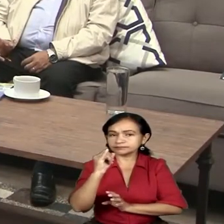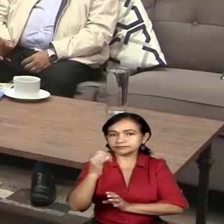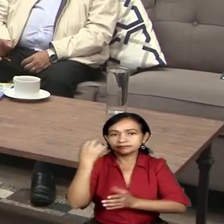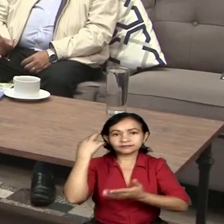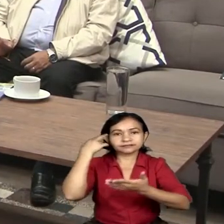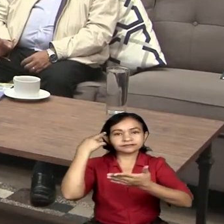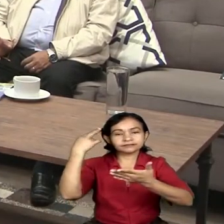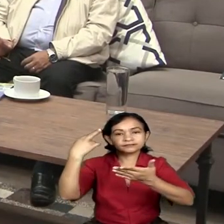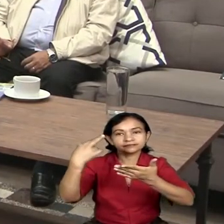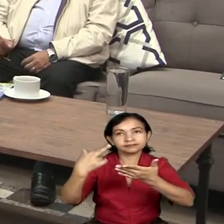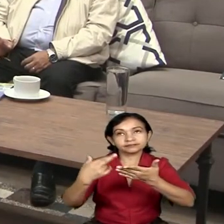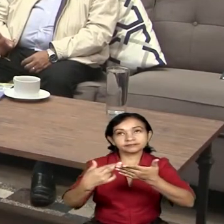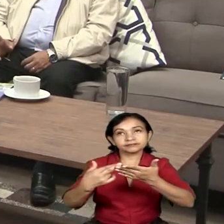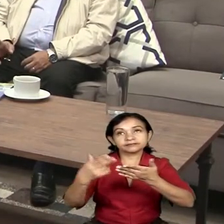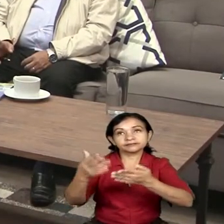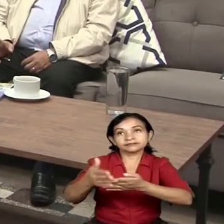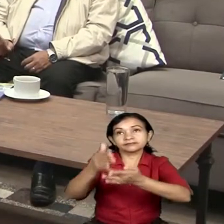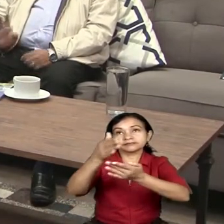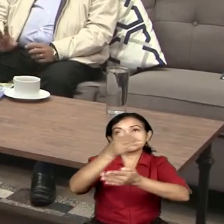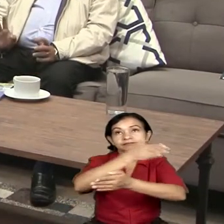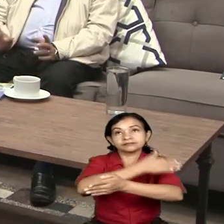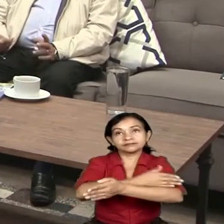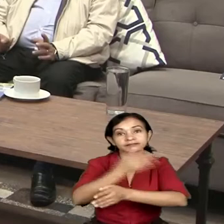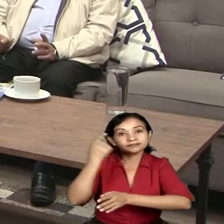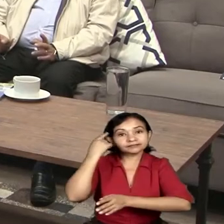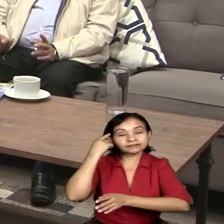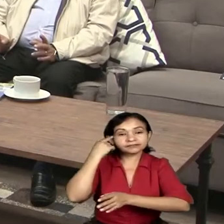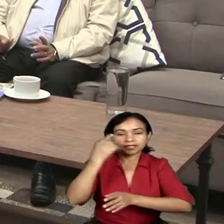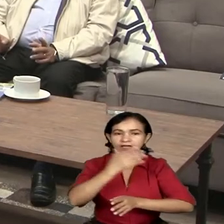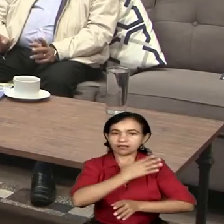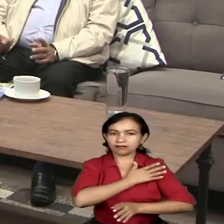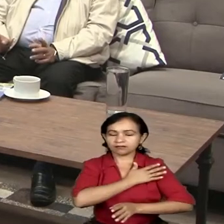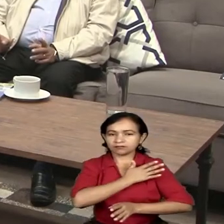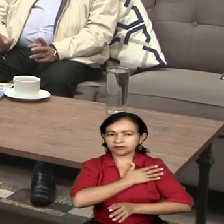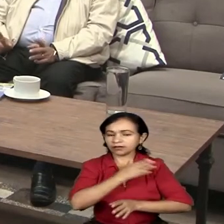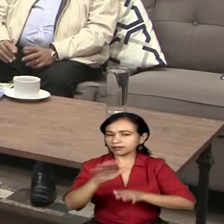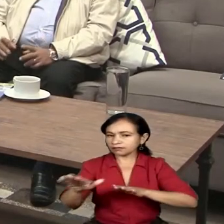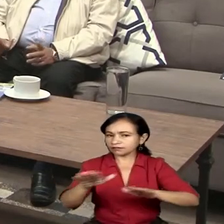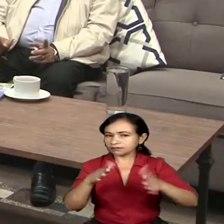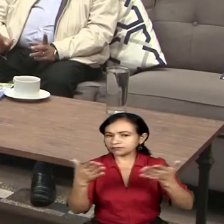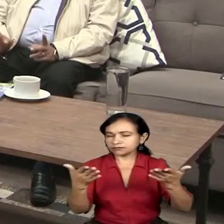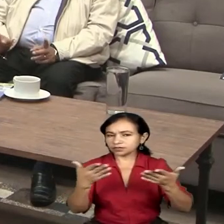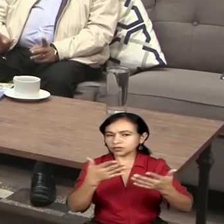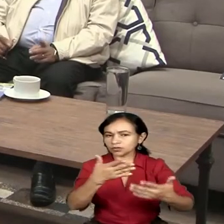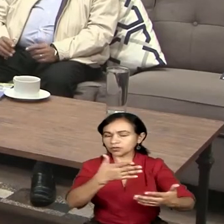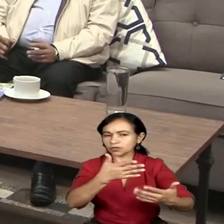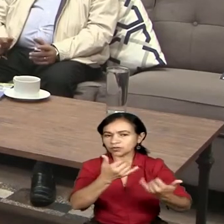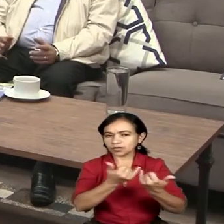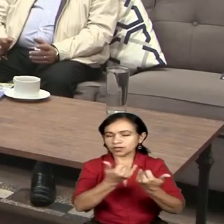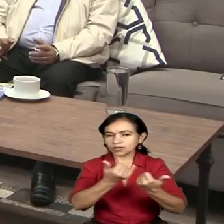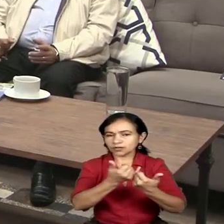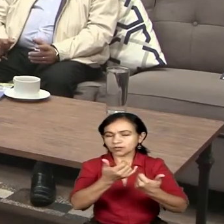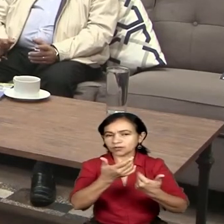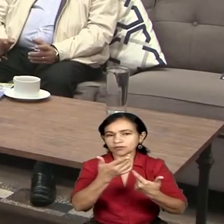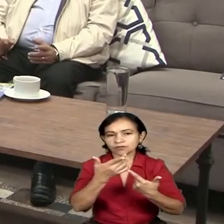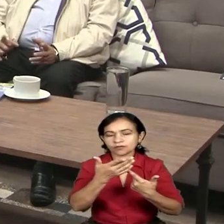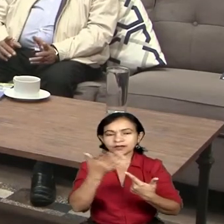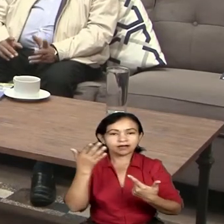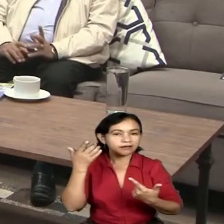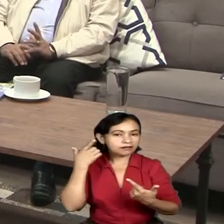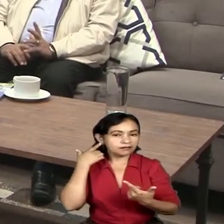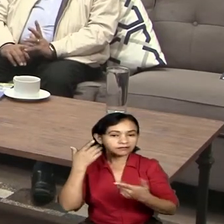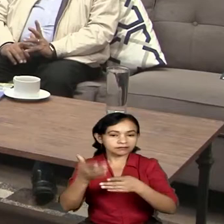se consideraba a Somoza García inexpugnable, con una Guardia Nacional intocable.